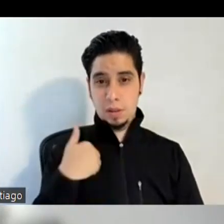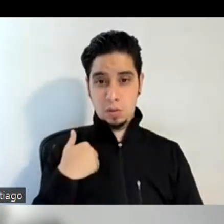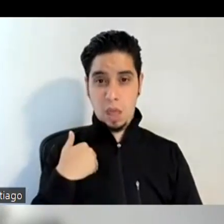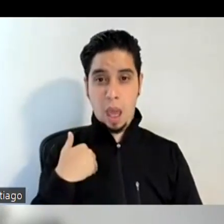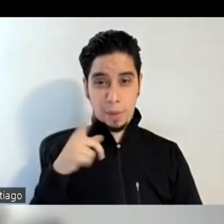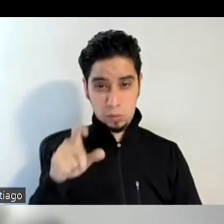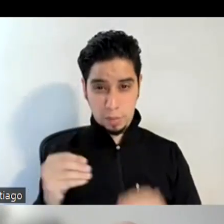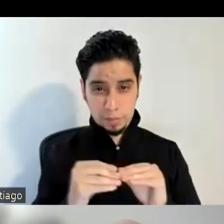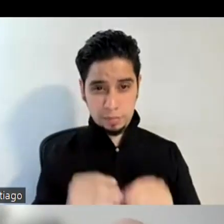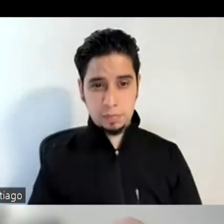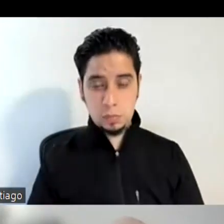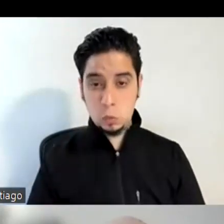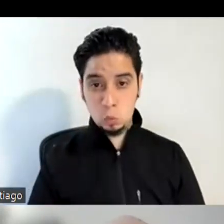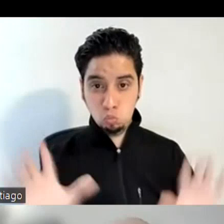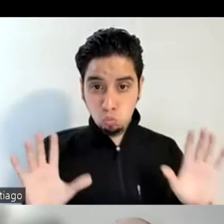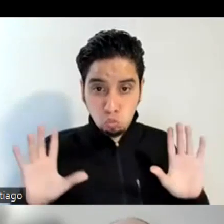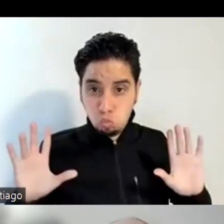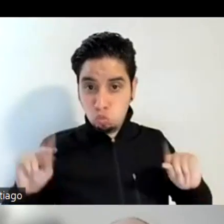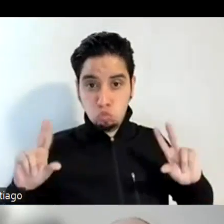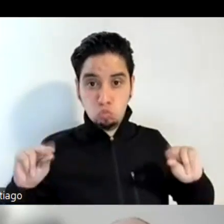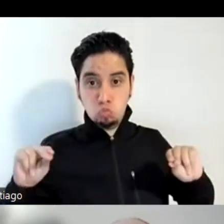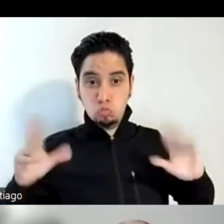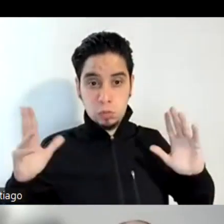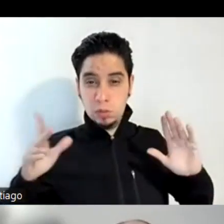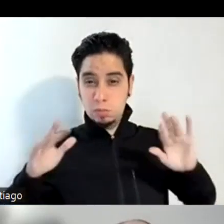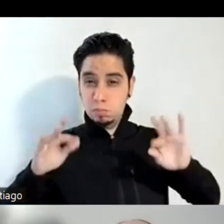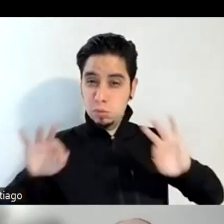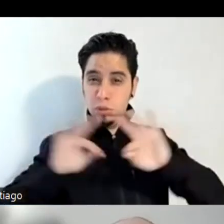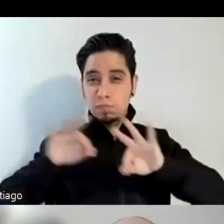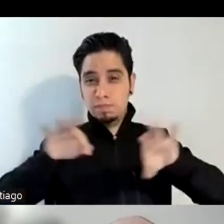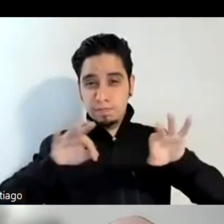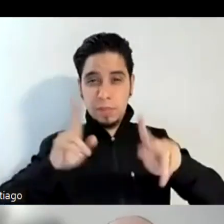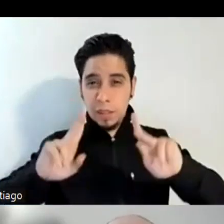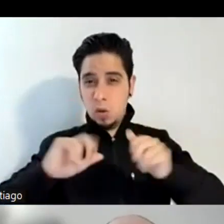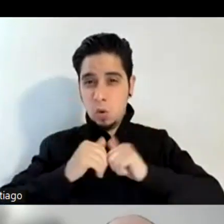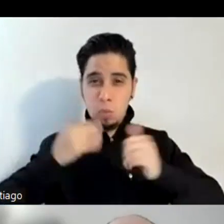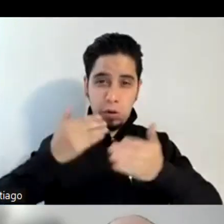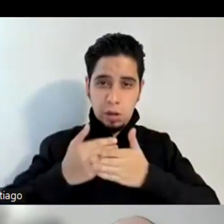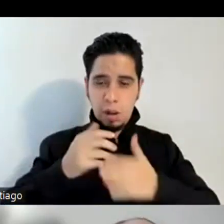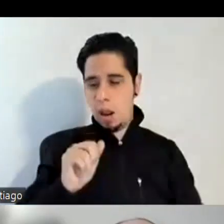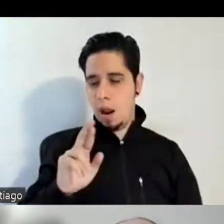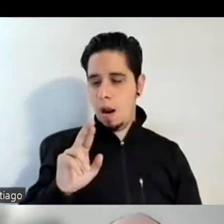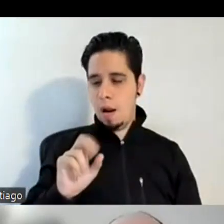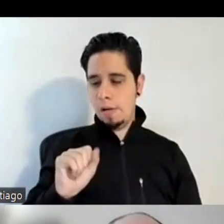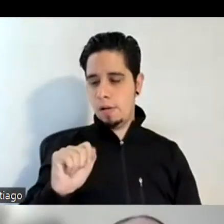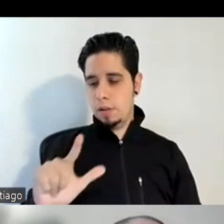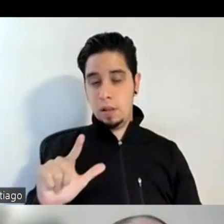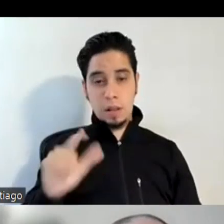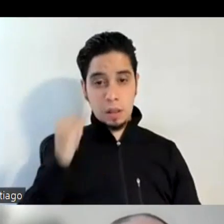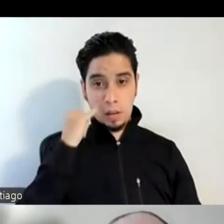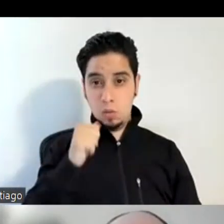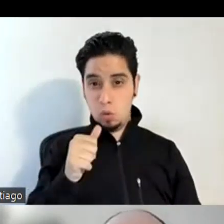poco tiempo. No, es que explicarle eso a la gente de cómo llegar al Arsenal. Al lugar. Además, si no,